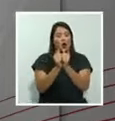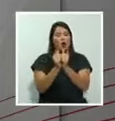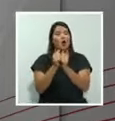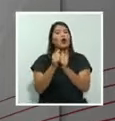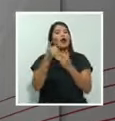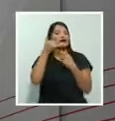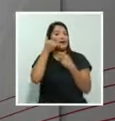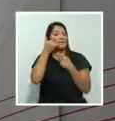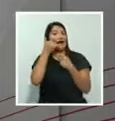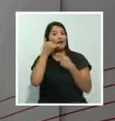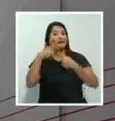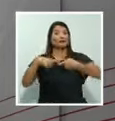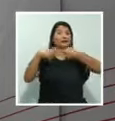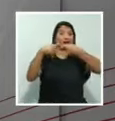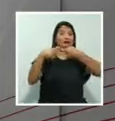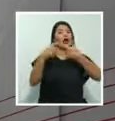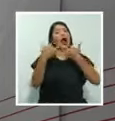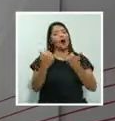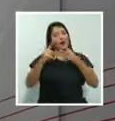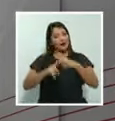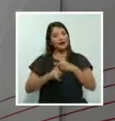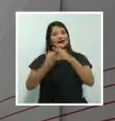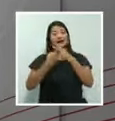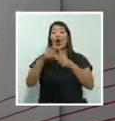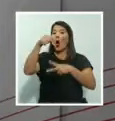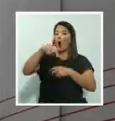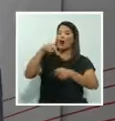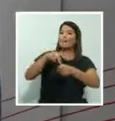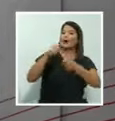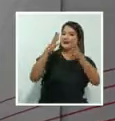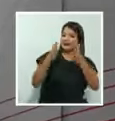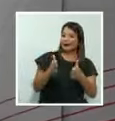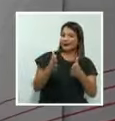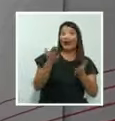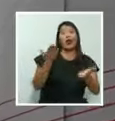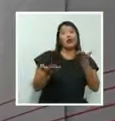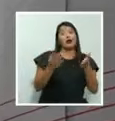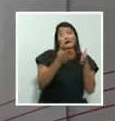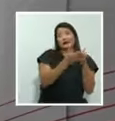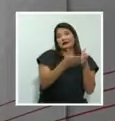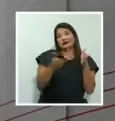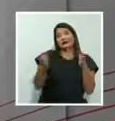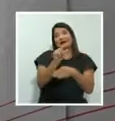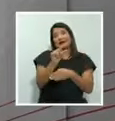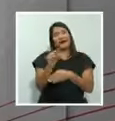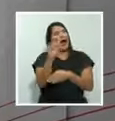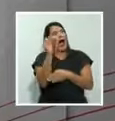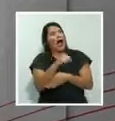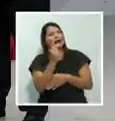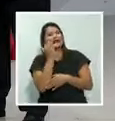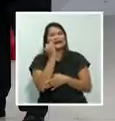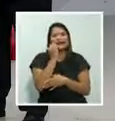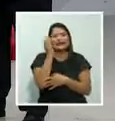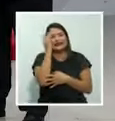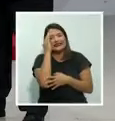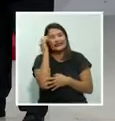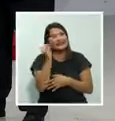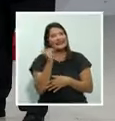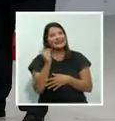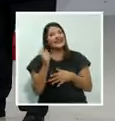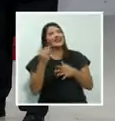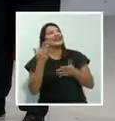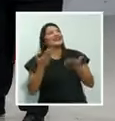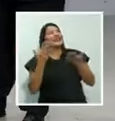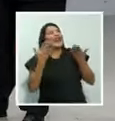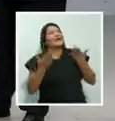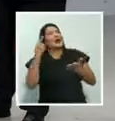hoy tenemos a nuestra participante, que seguro ha tenido una semana de mucha ansiedad, ¿verdad? ¿Sabe qué puede estar